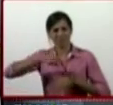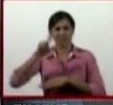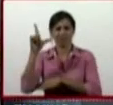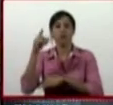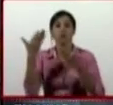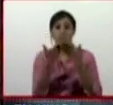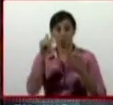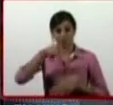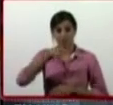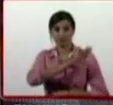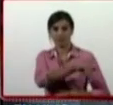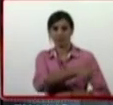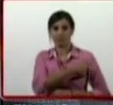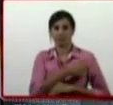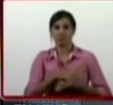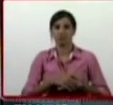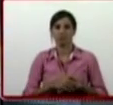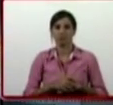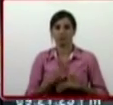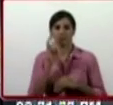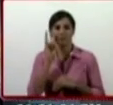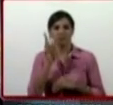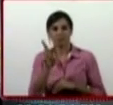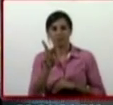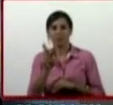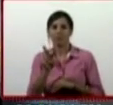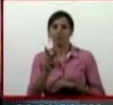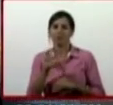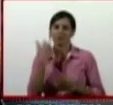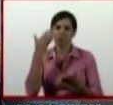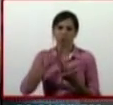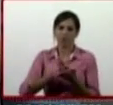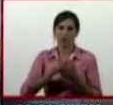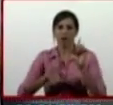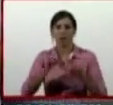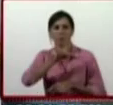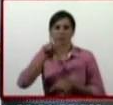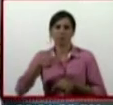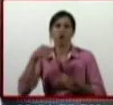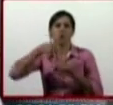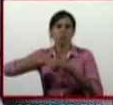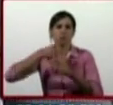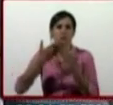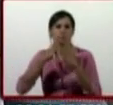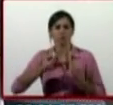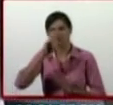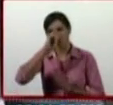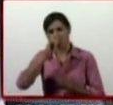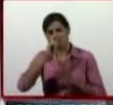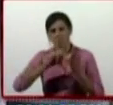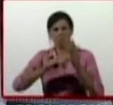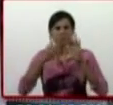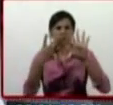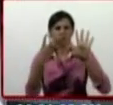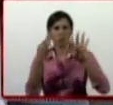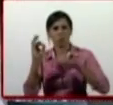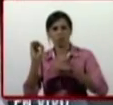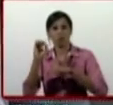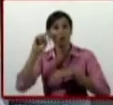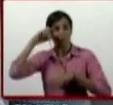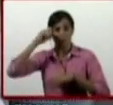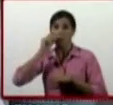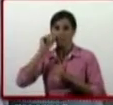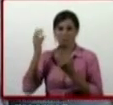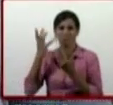universidad, bueno, vio caer compañeros de lucha en el movimiento estudiantil de los años 80, se estaba acordando de uno de